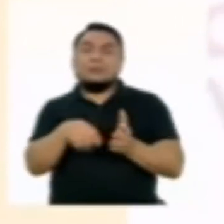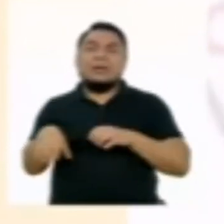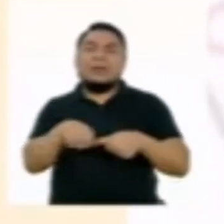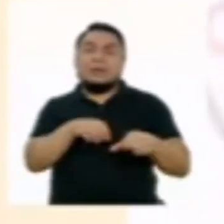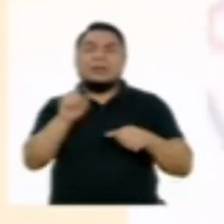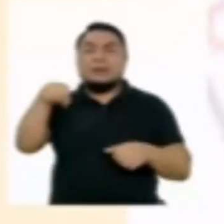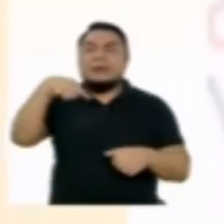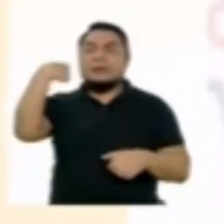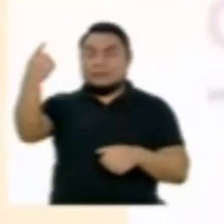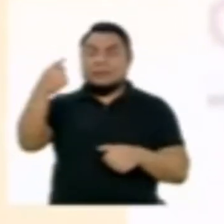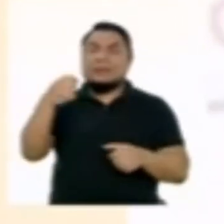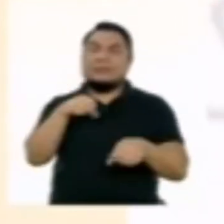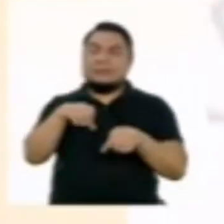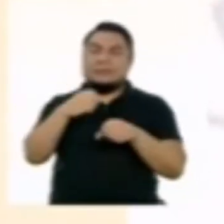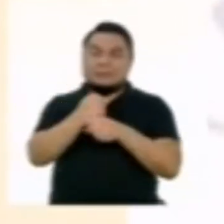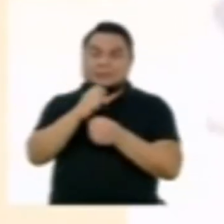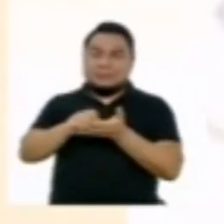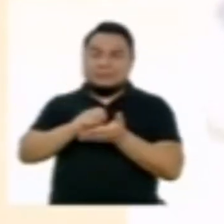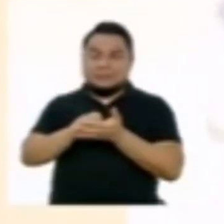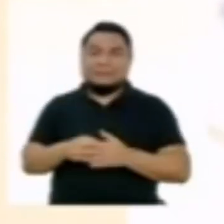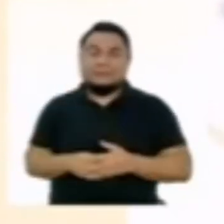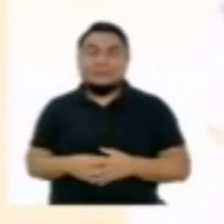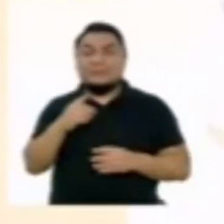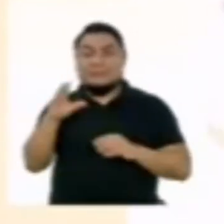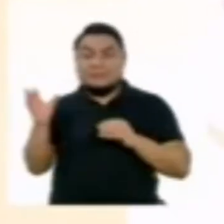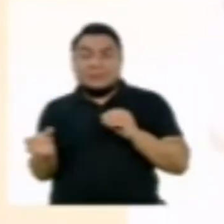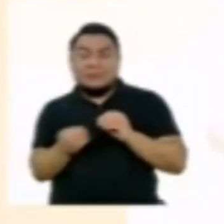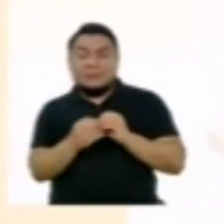para realizar nuestro siguiente reto y la pieza que